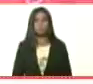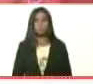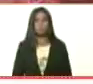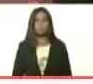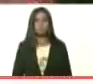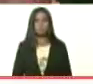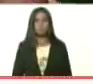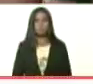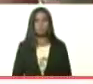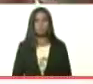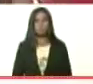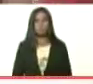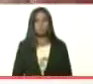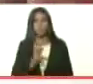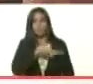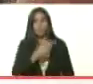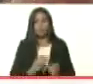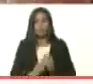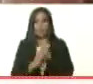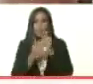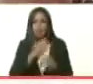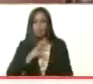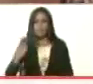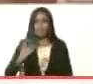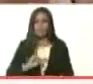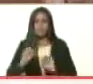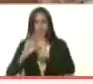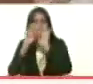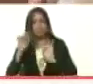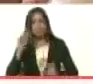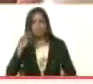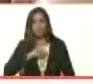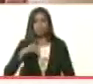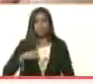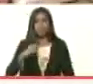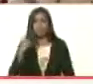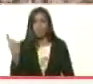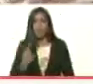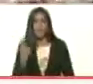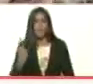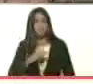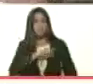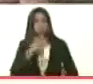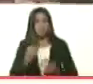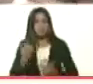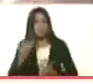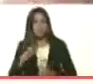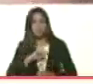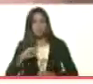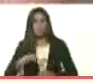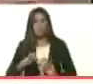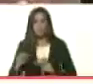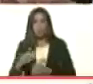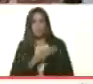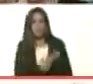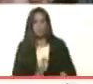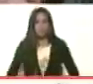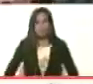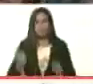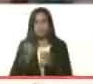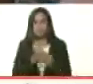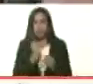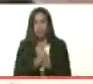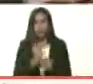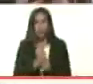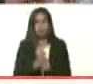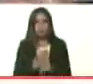el poder para dirigir la patria. No solo el poder de tener un presidente obrero, que es muy importante,